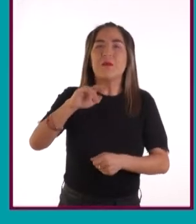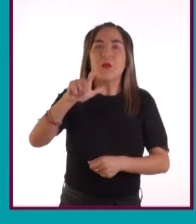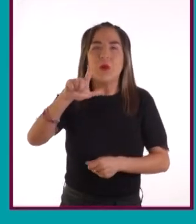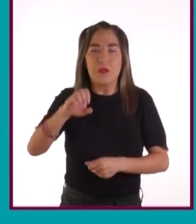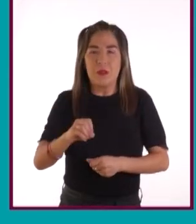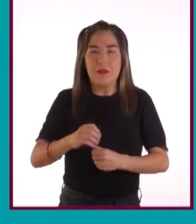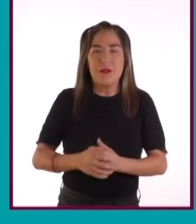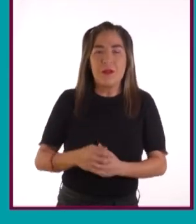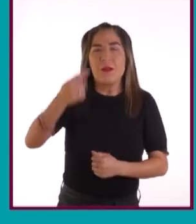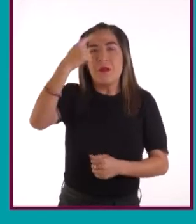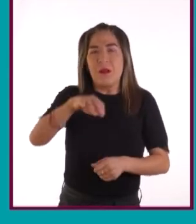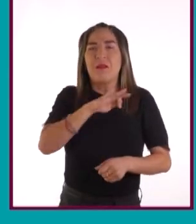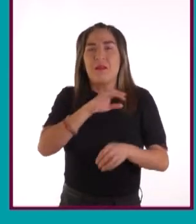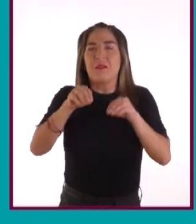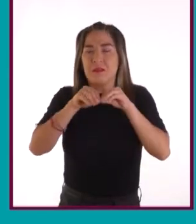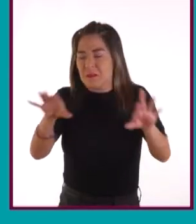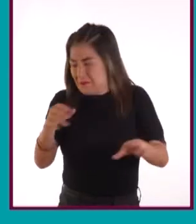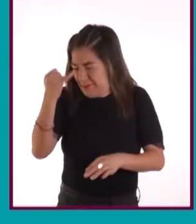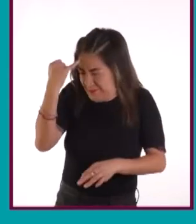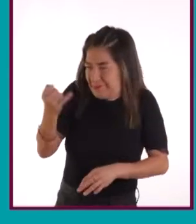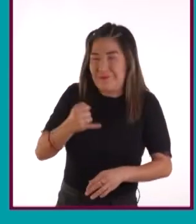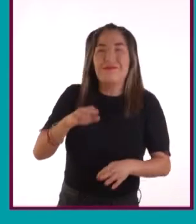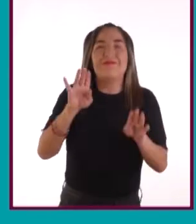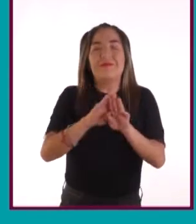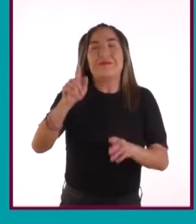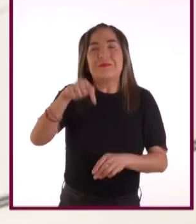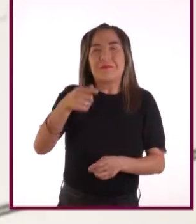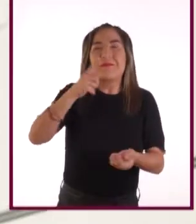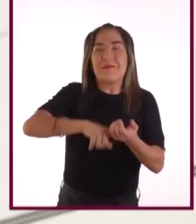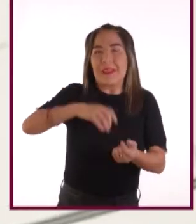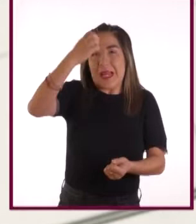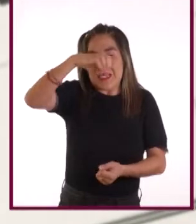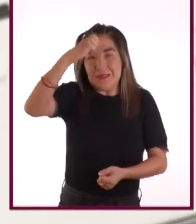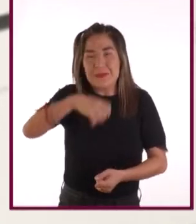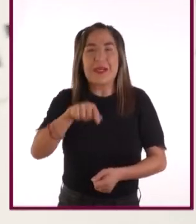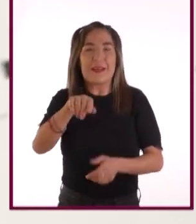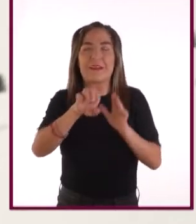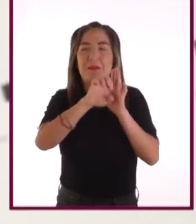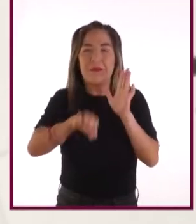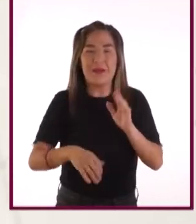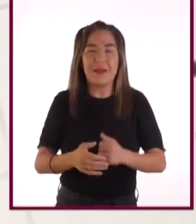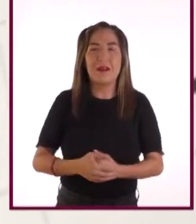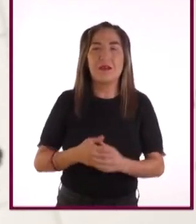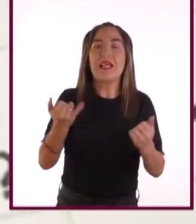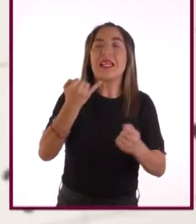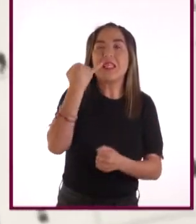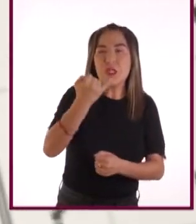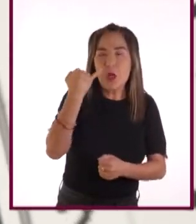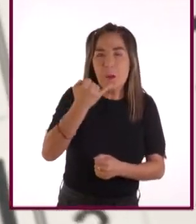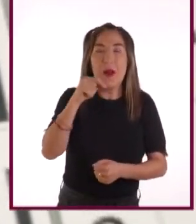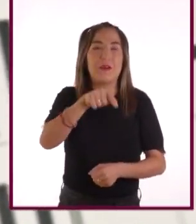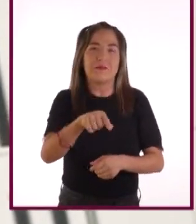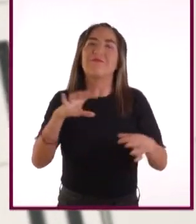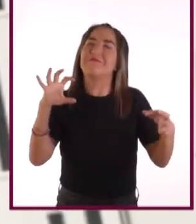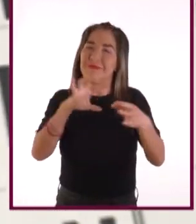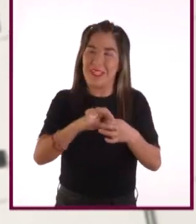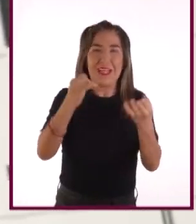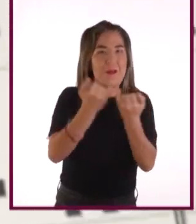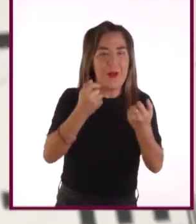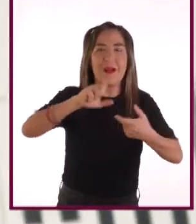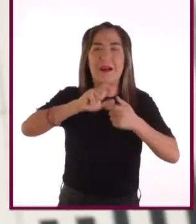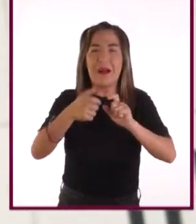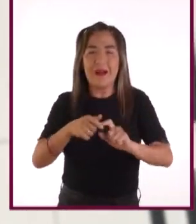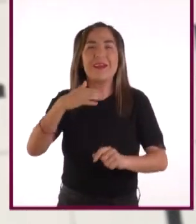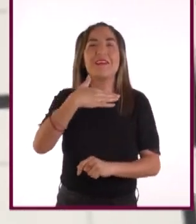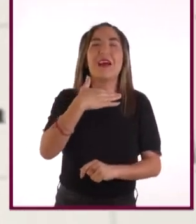símbolos que permite transmitir ideas y experiencias. Como ejemplos, pues podemos tener los idiomas son códigos,